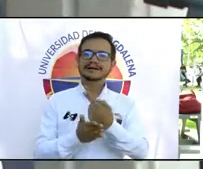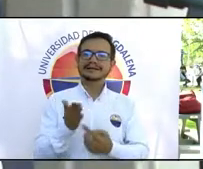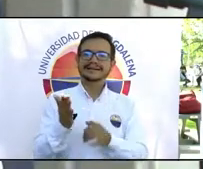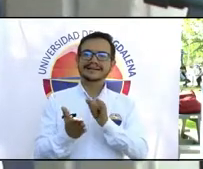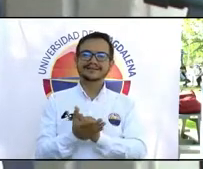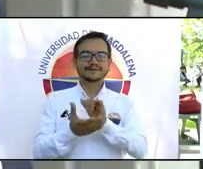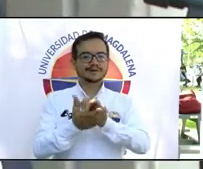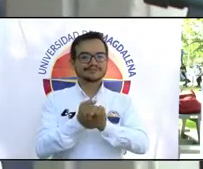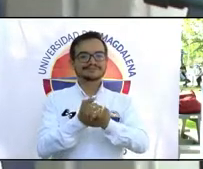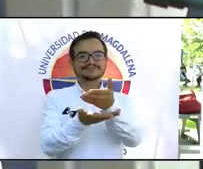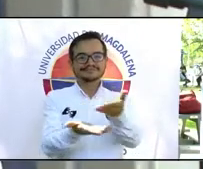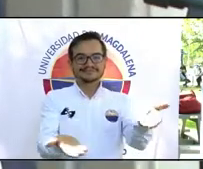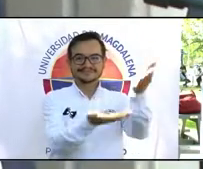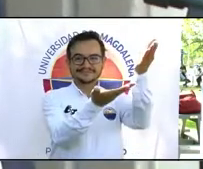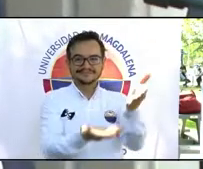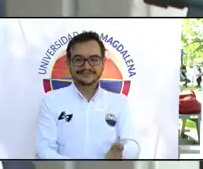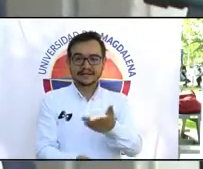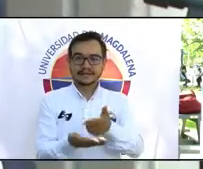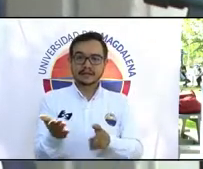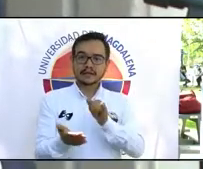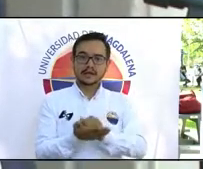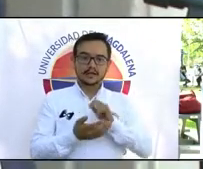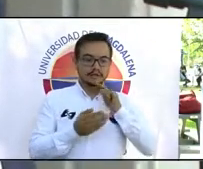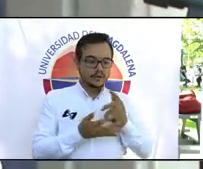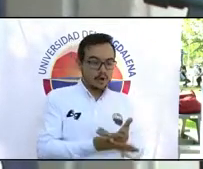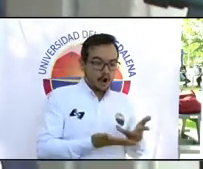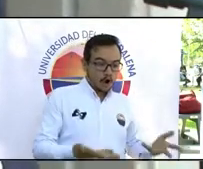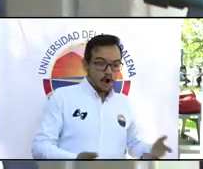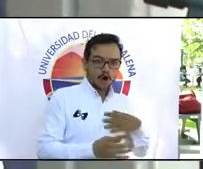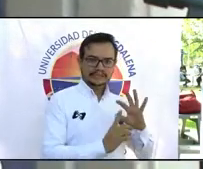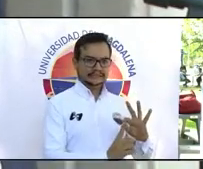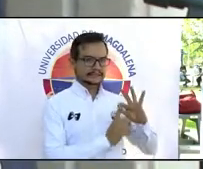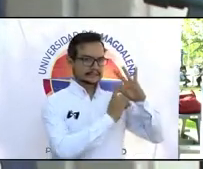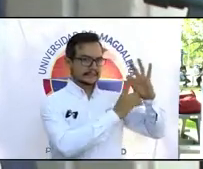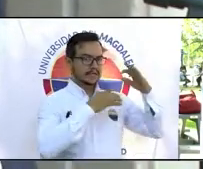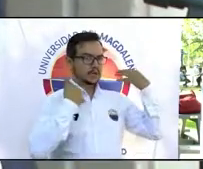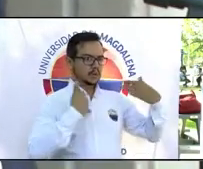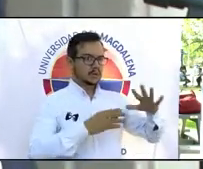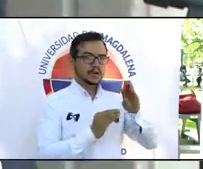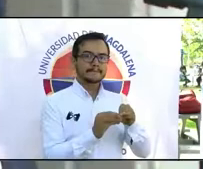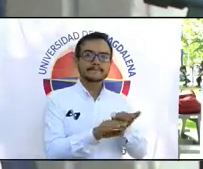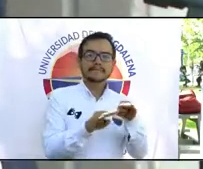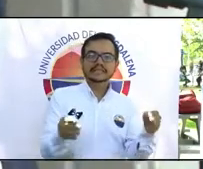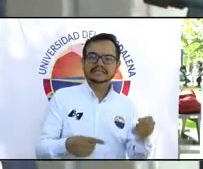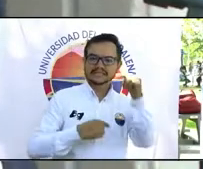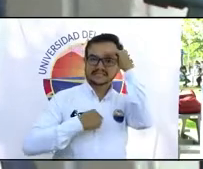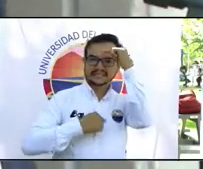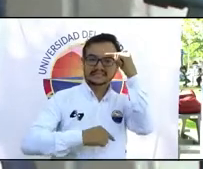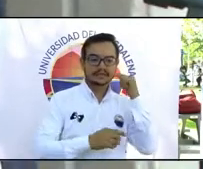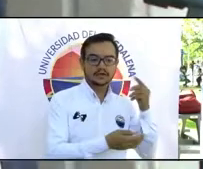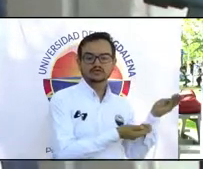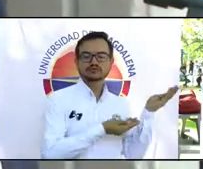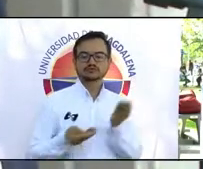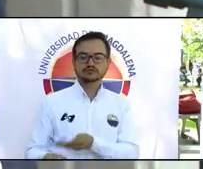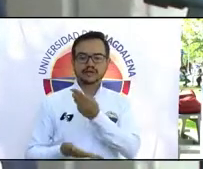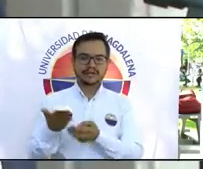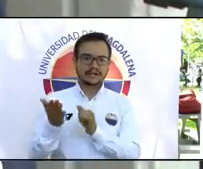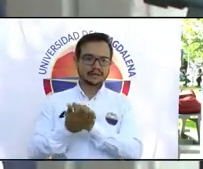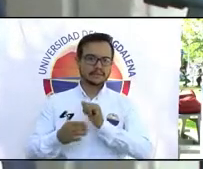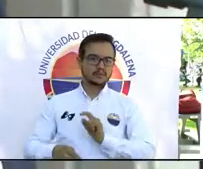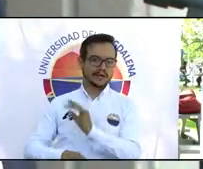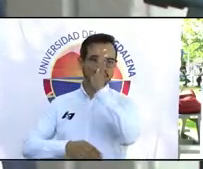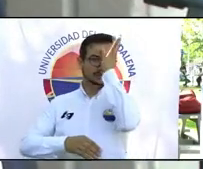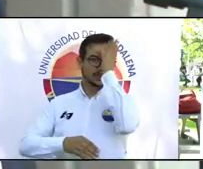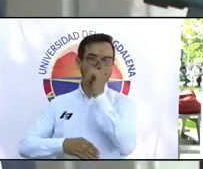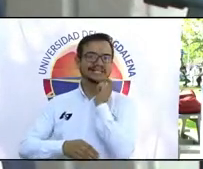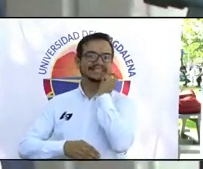bienvenida a este acto de entrega de dotación de equipos especializados y mobiliario de la Clínica y Preclínica Odontológica Universitaria para